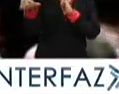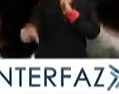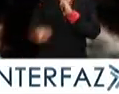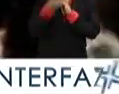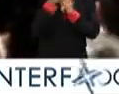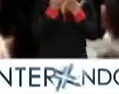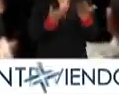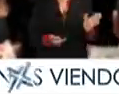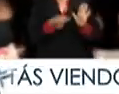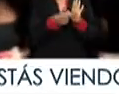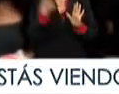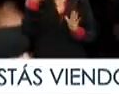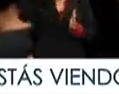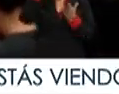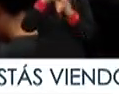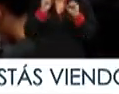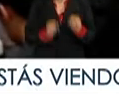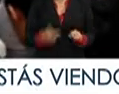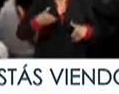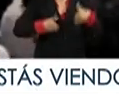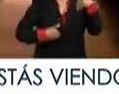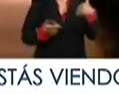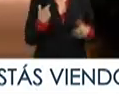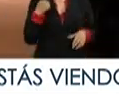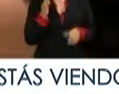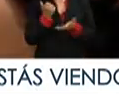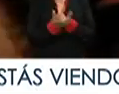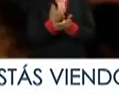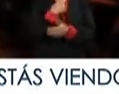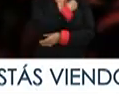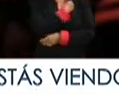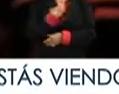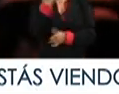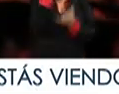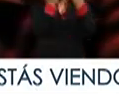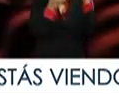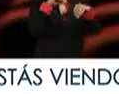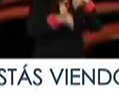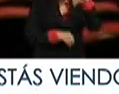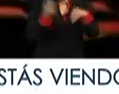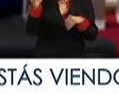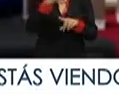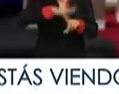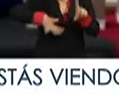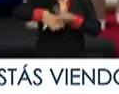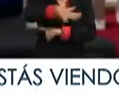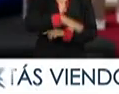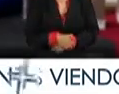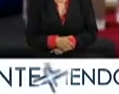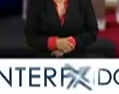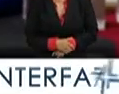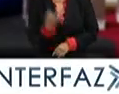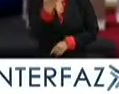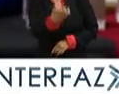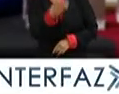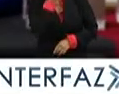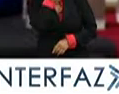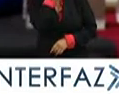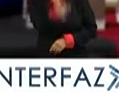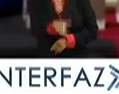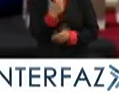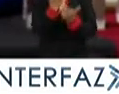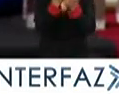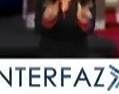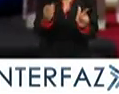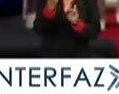ahora más que nunca sigue creyendo en la verdad del teatro y en el compromiso que como creador adquiere en su entorno. Son el resultado de la